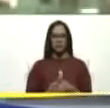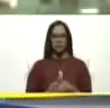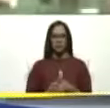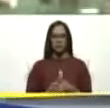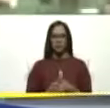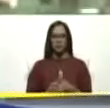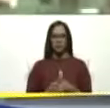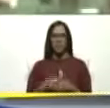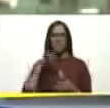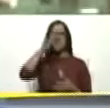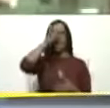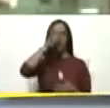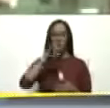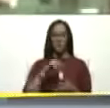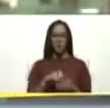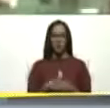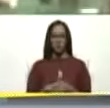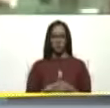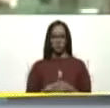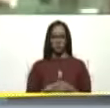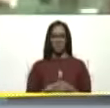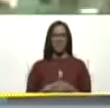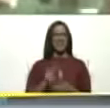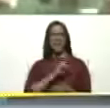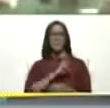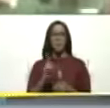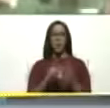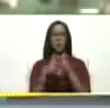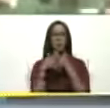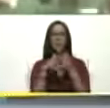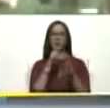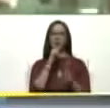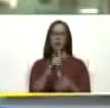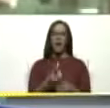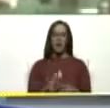del diablo, ni de los demonios, ni del imperio del mal.